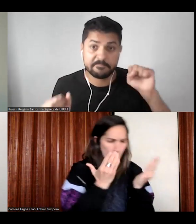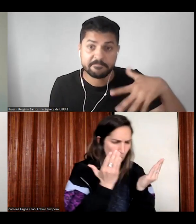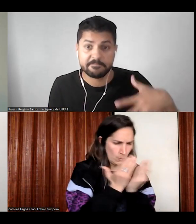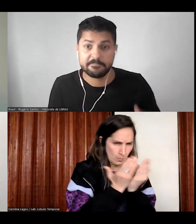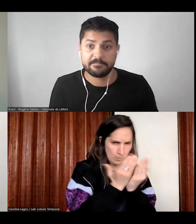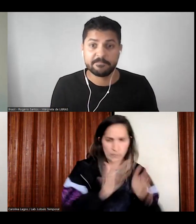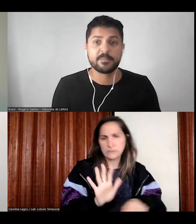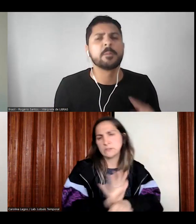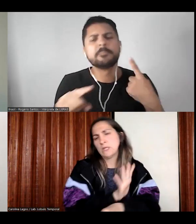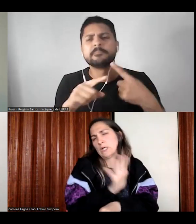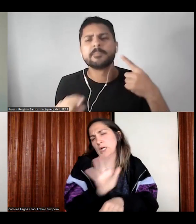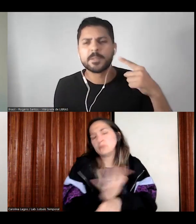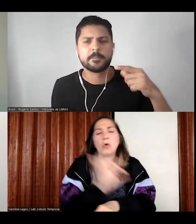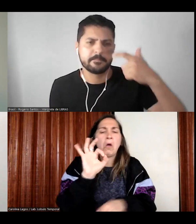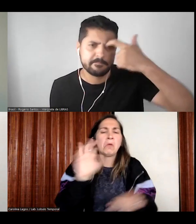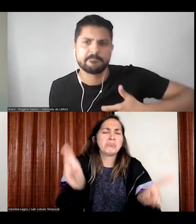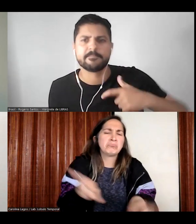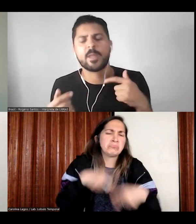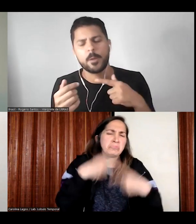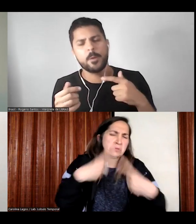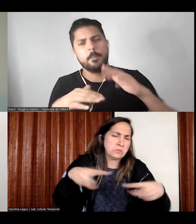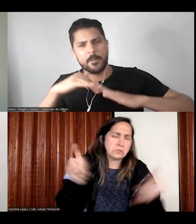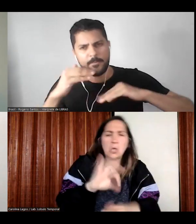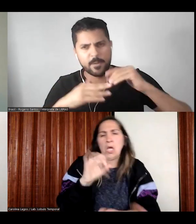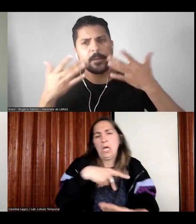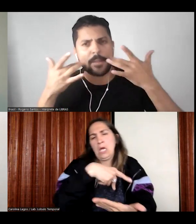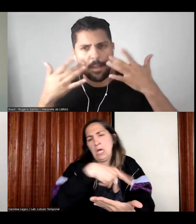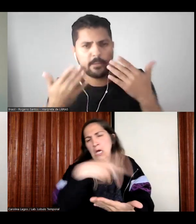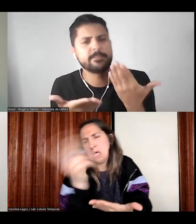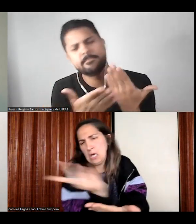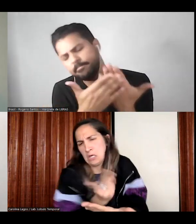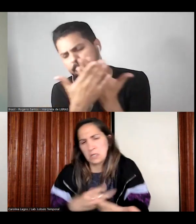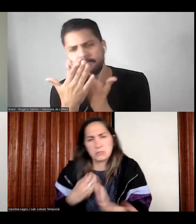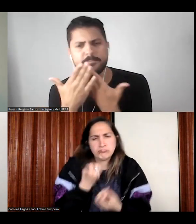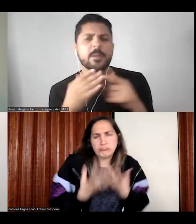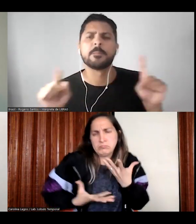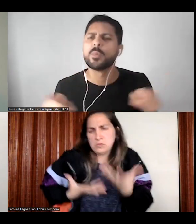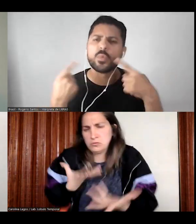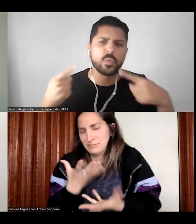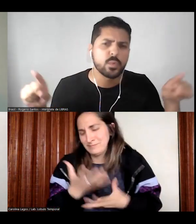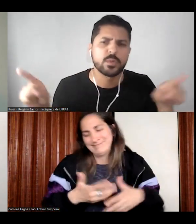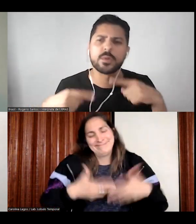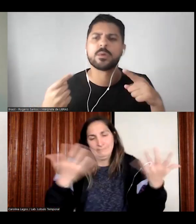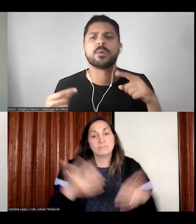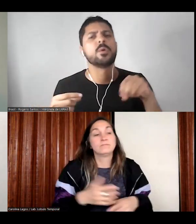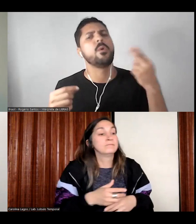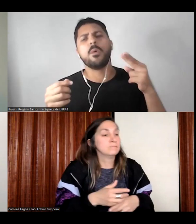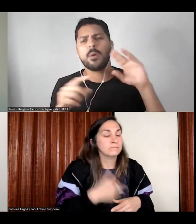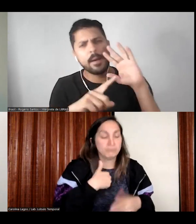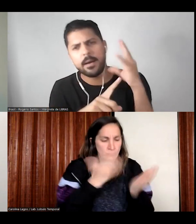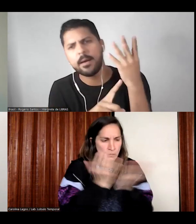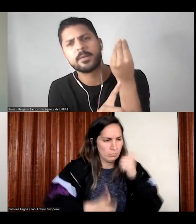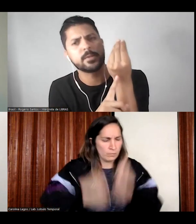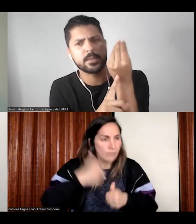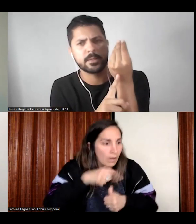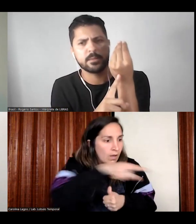Por ejemplo, en el caso de que yo como profesional estudio teatro, o música, o arte, ya las